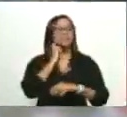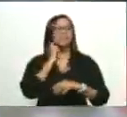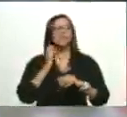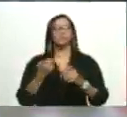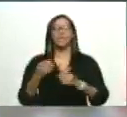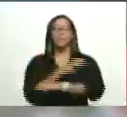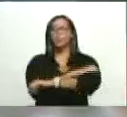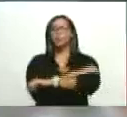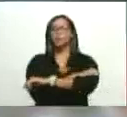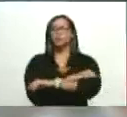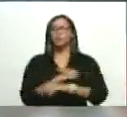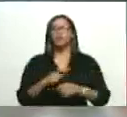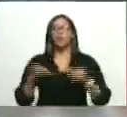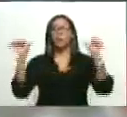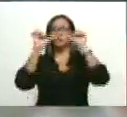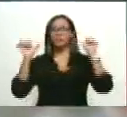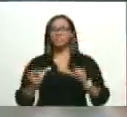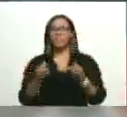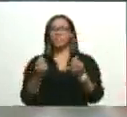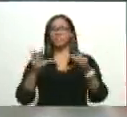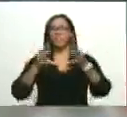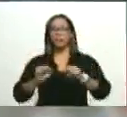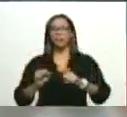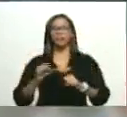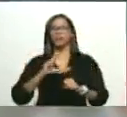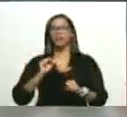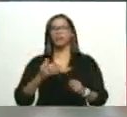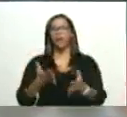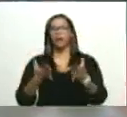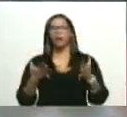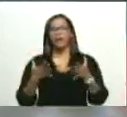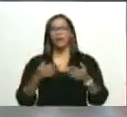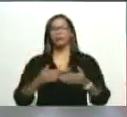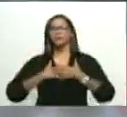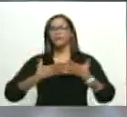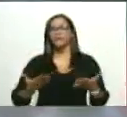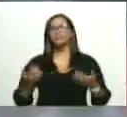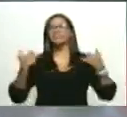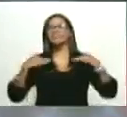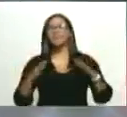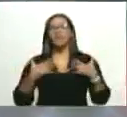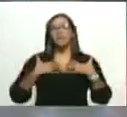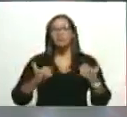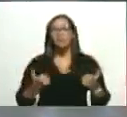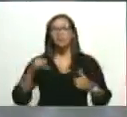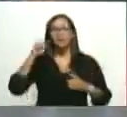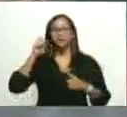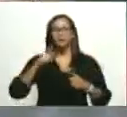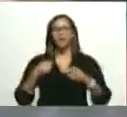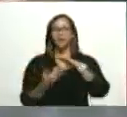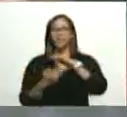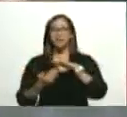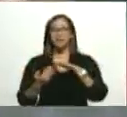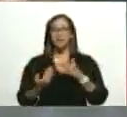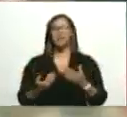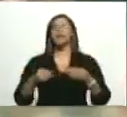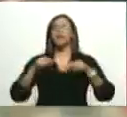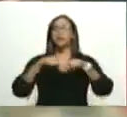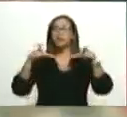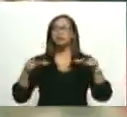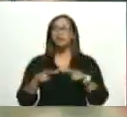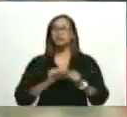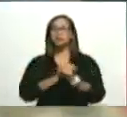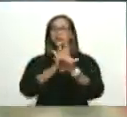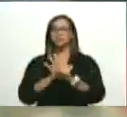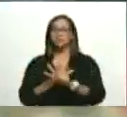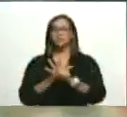derecha, un sistema capitalista que no ha logrado garantizar ni siquiera la salud y las necesidades básicas en medio de una pandemia,